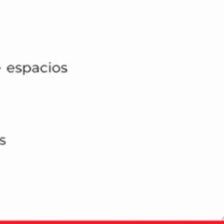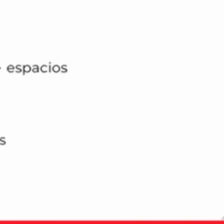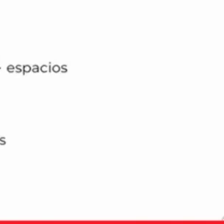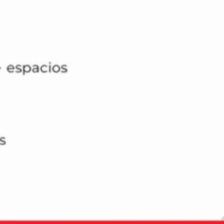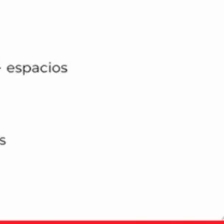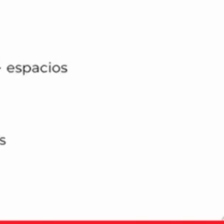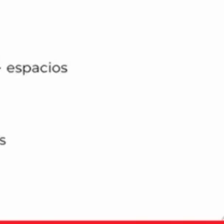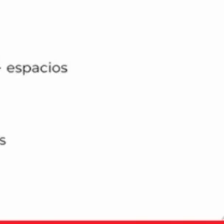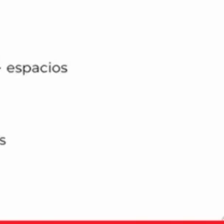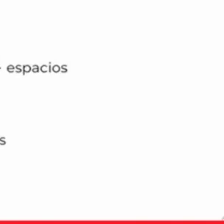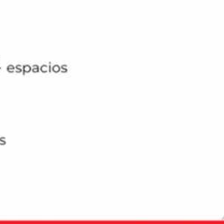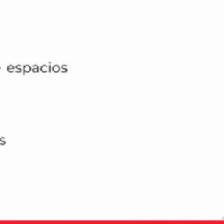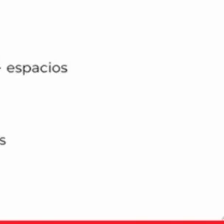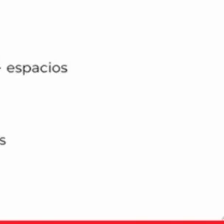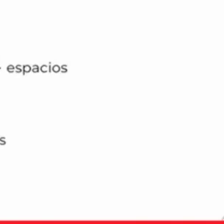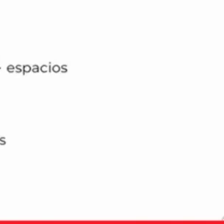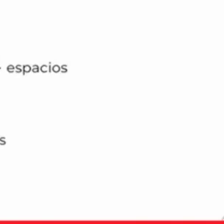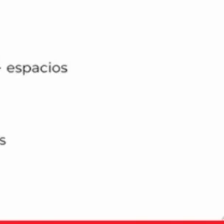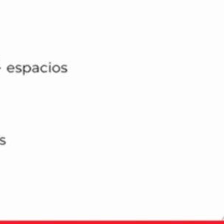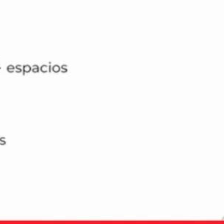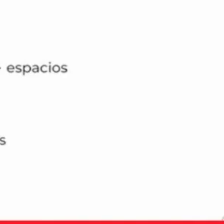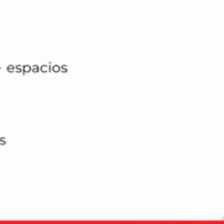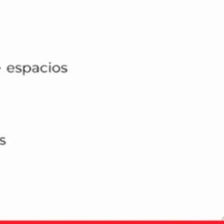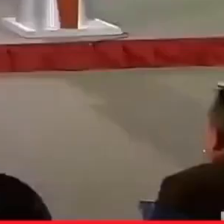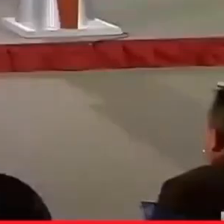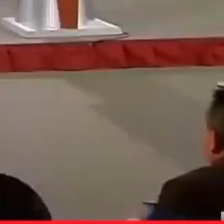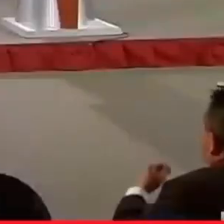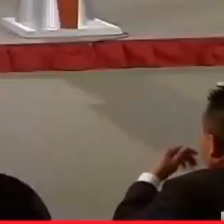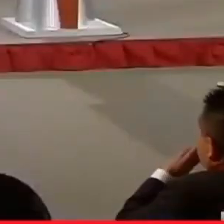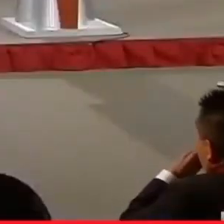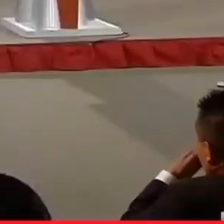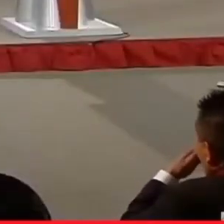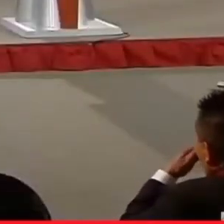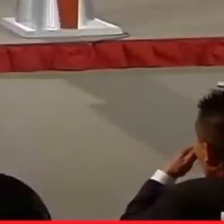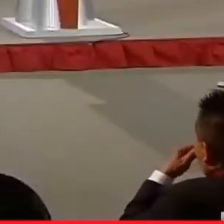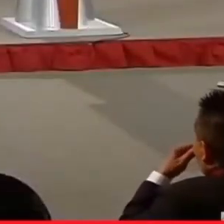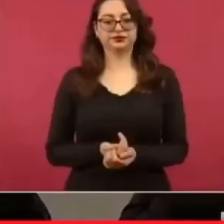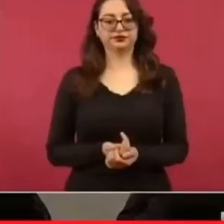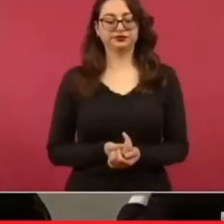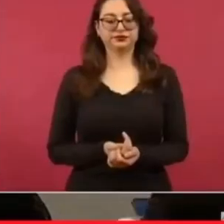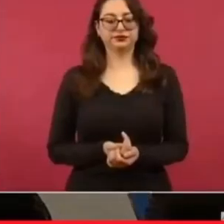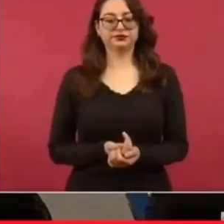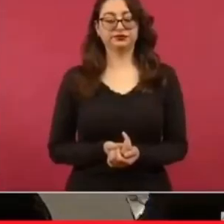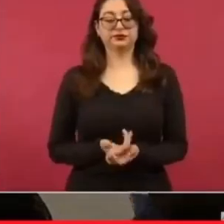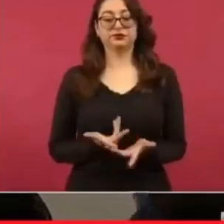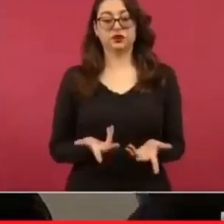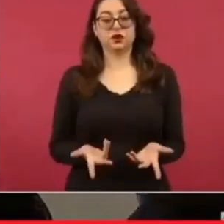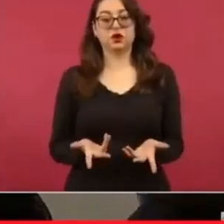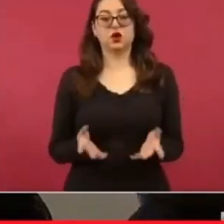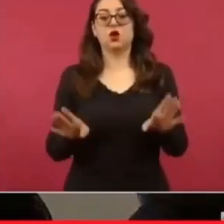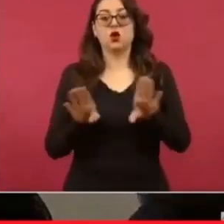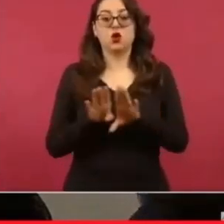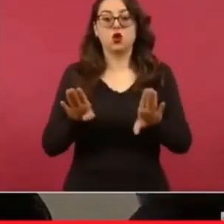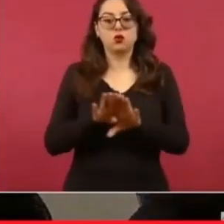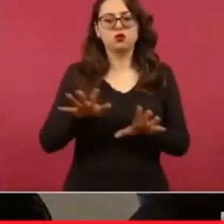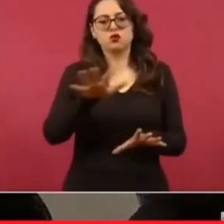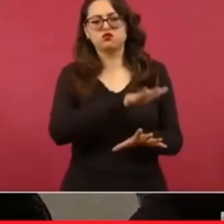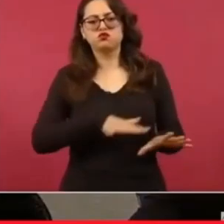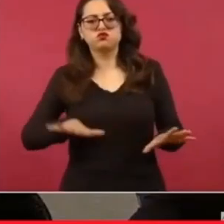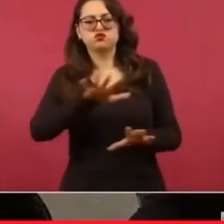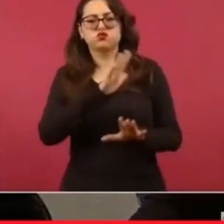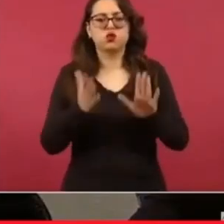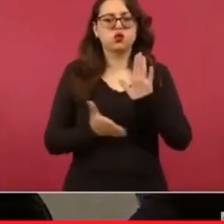espacios. En la siguiente lámina, algunas características. Estamos hablando, digamos, la generación de sombras, identidad